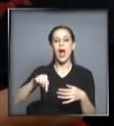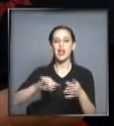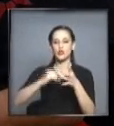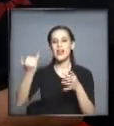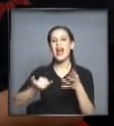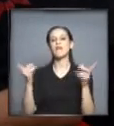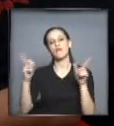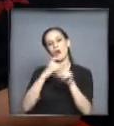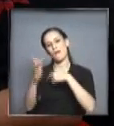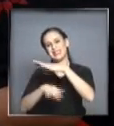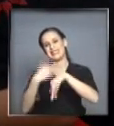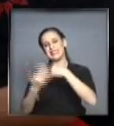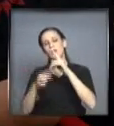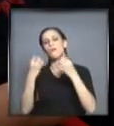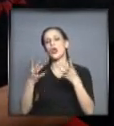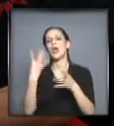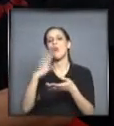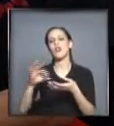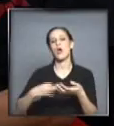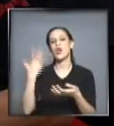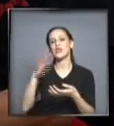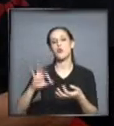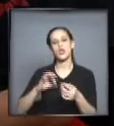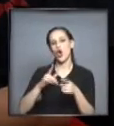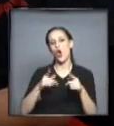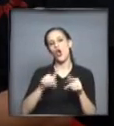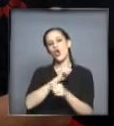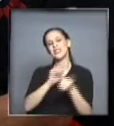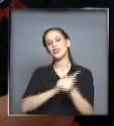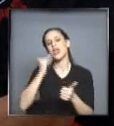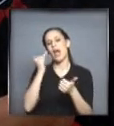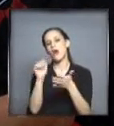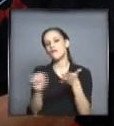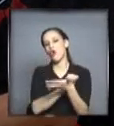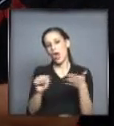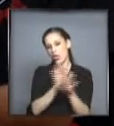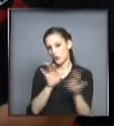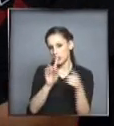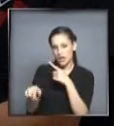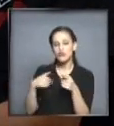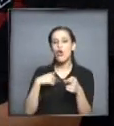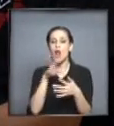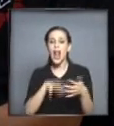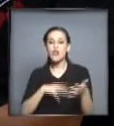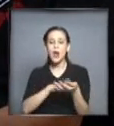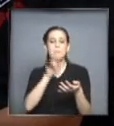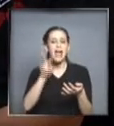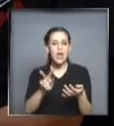un poco de polémica. A través de la historia, leyendo un poco historia nacional, leyendo el peronismo, una profesora que